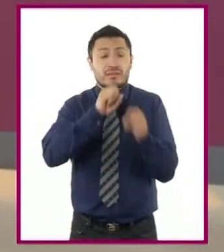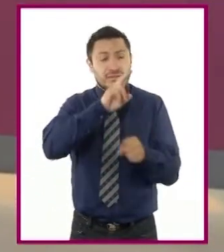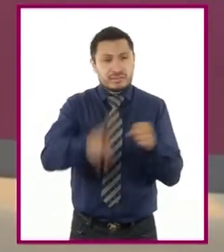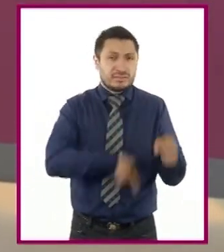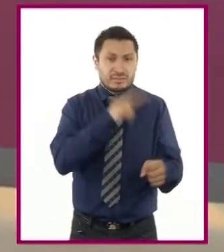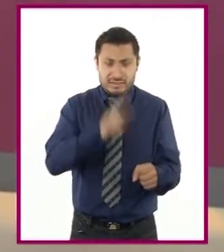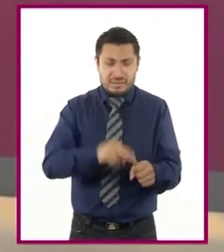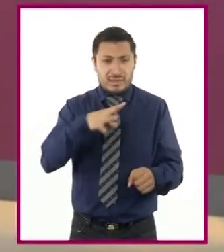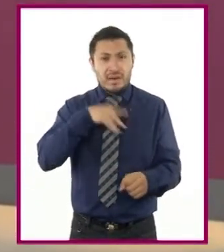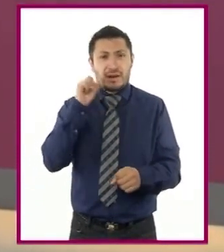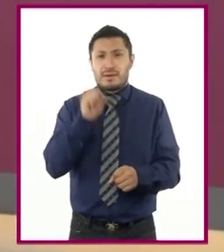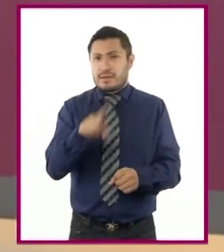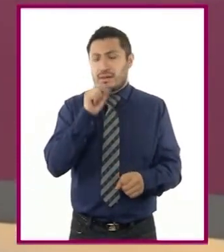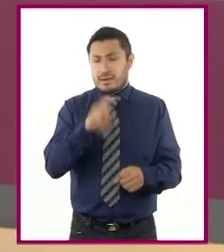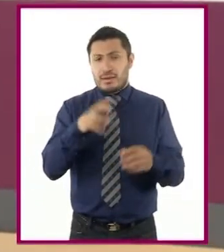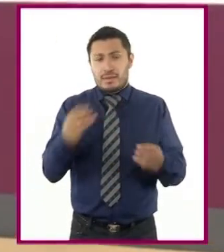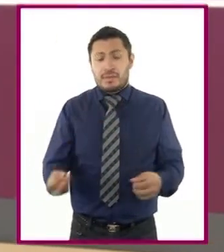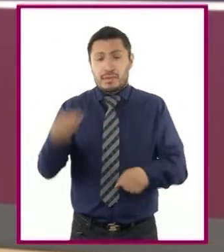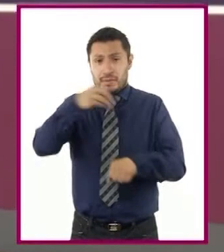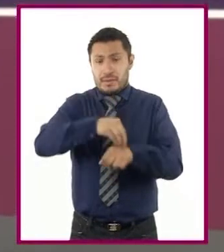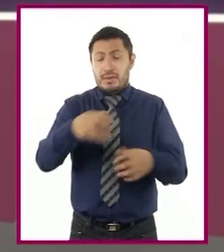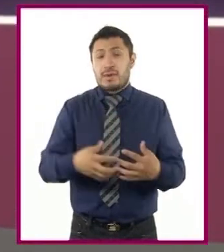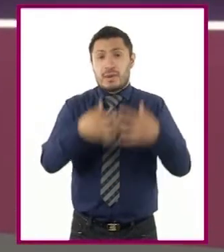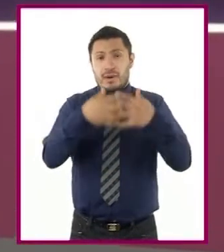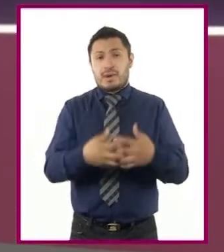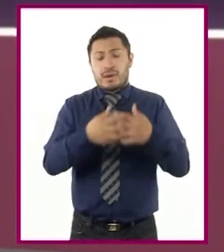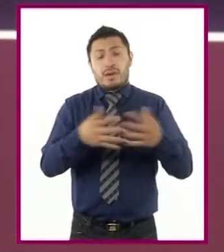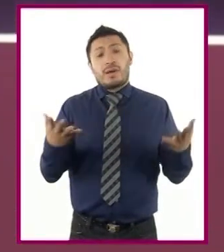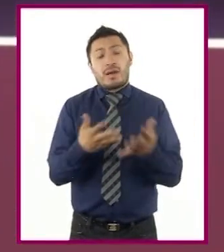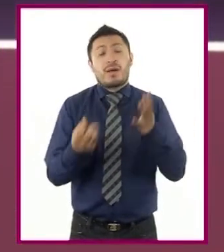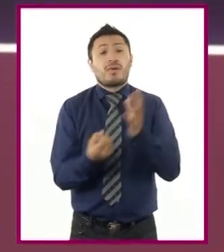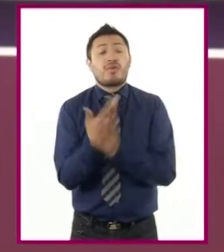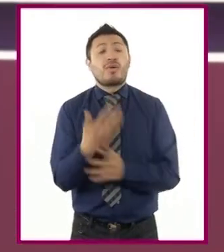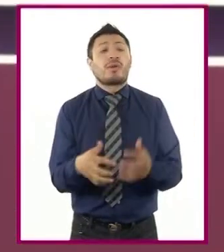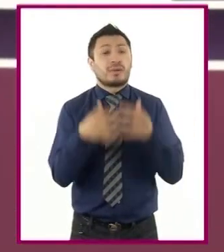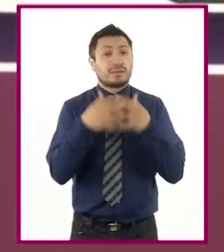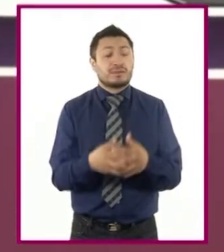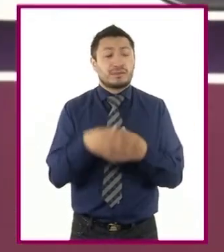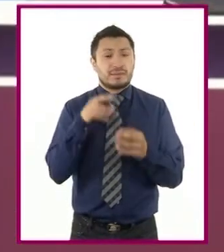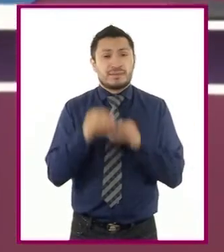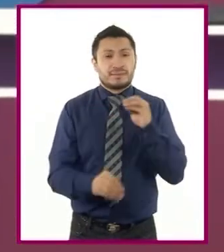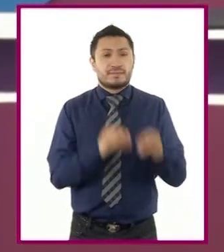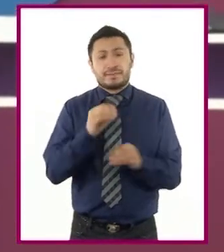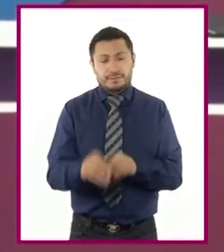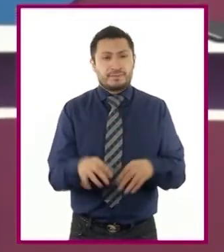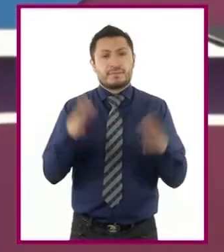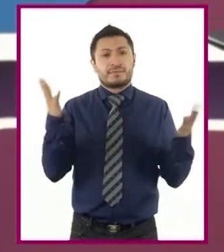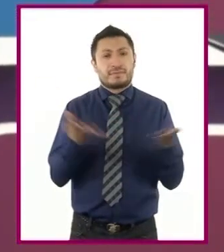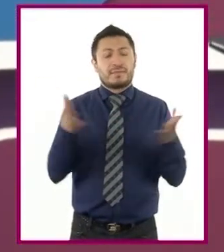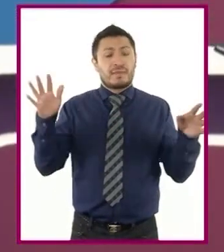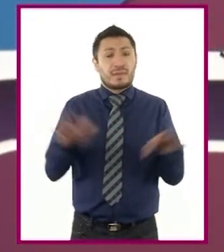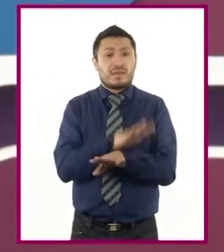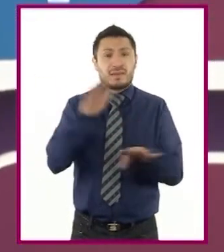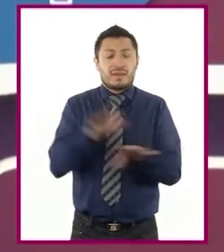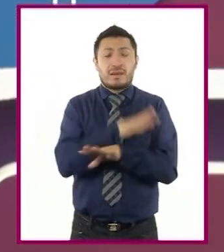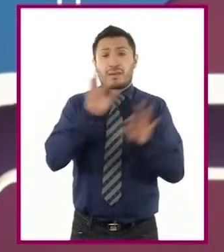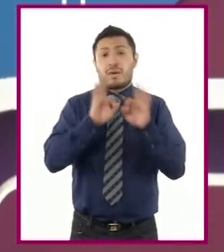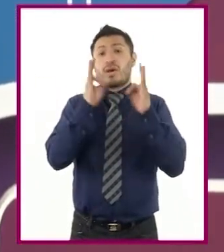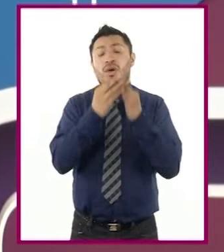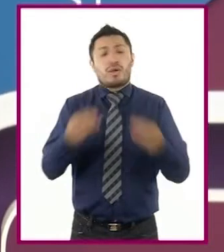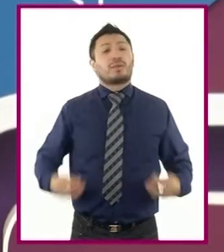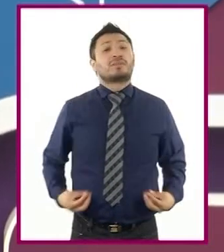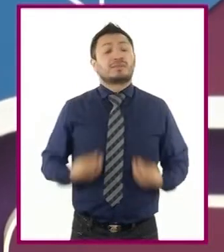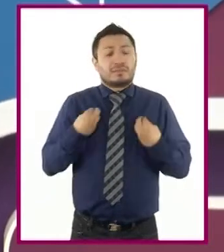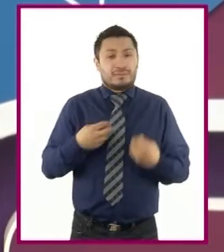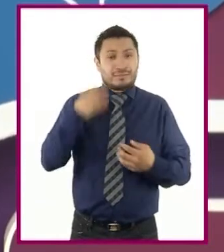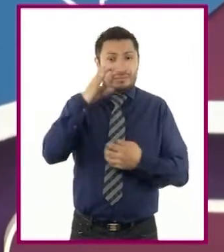trajo consigo la implementación de las máquinas, la creación de nuevos sistemas de producción, generó cambios en las formas de vivir.